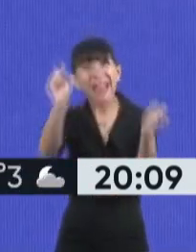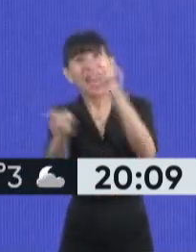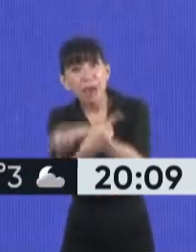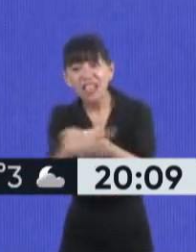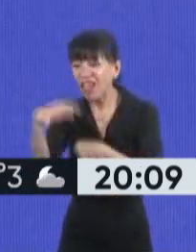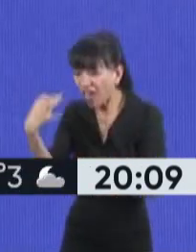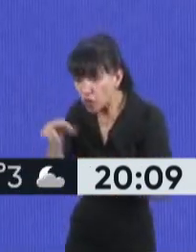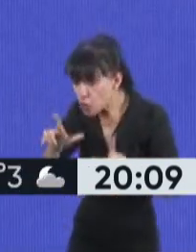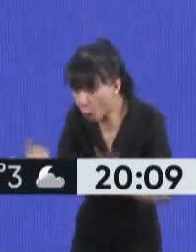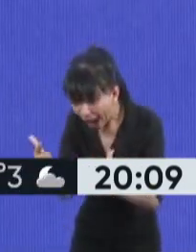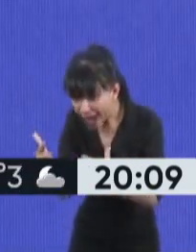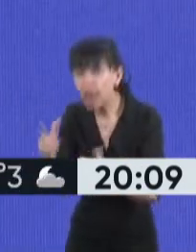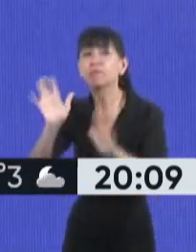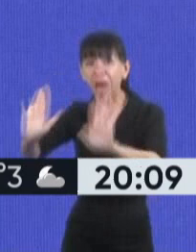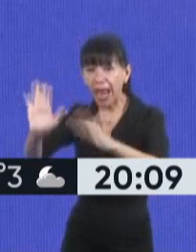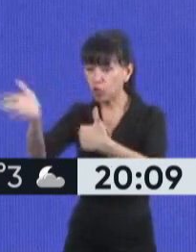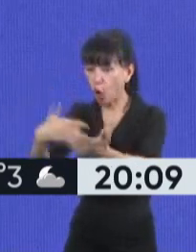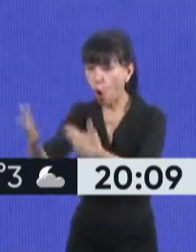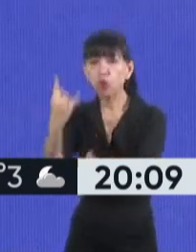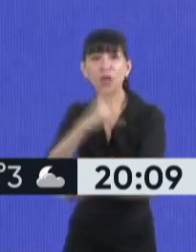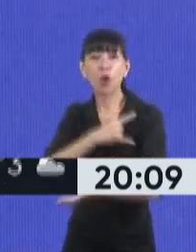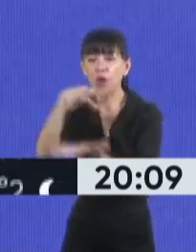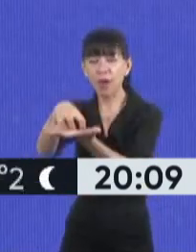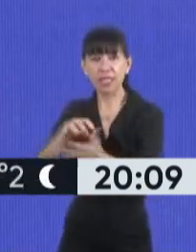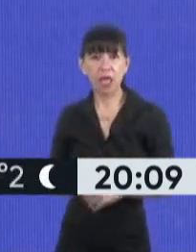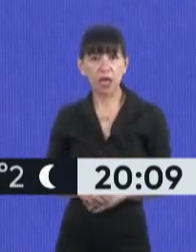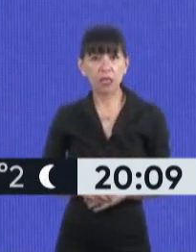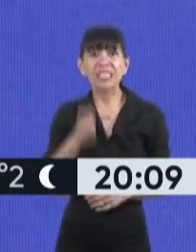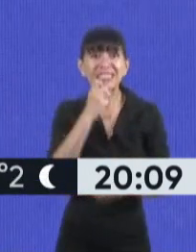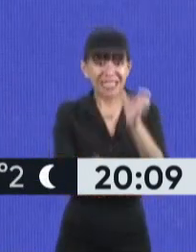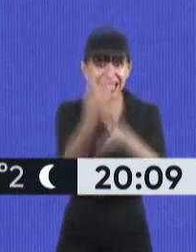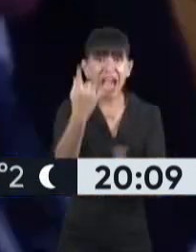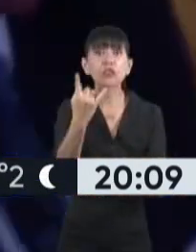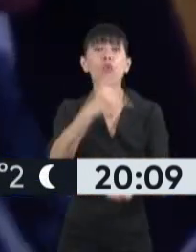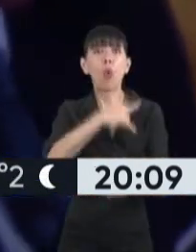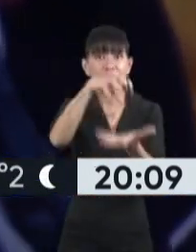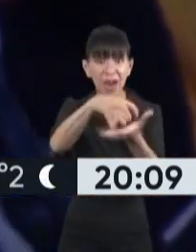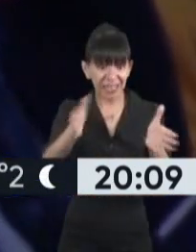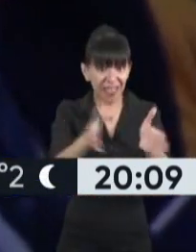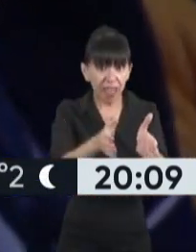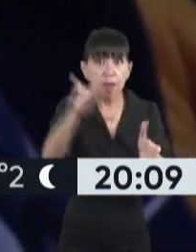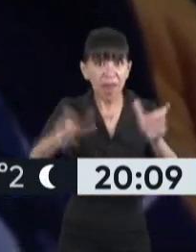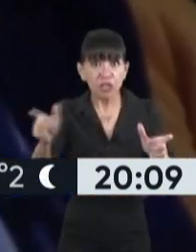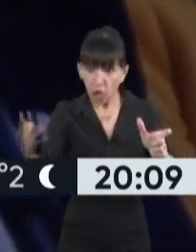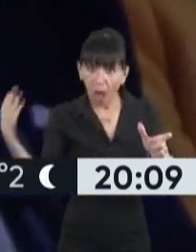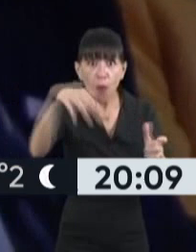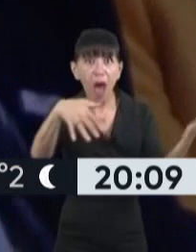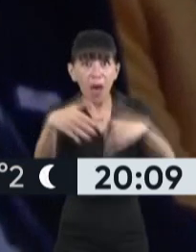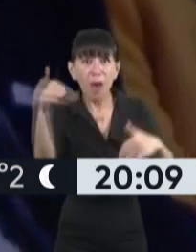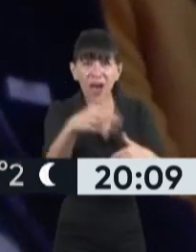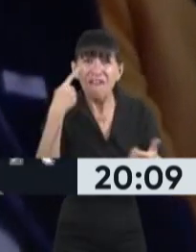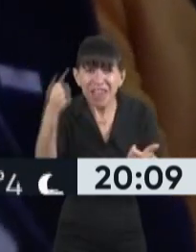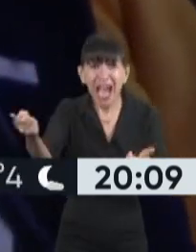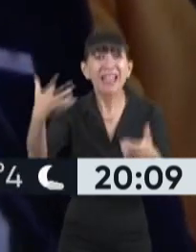chicos estudian, Vayan y miren las universidades del Gran Buenos Aires, repletas, decenas de miles